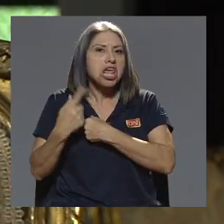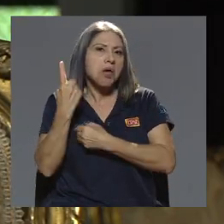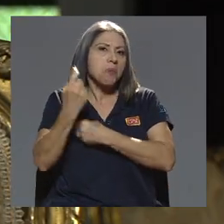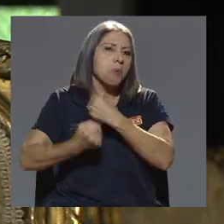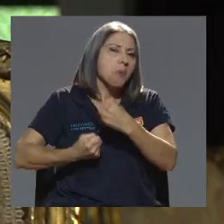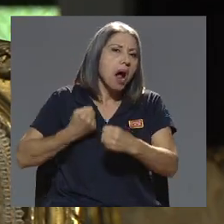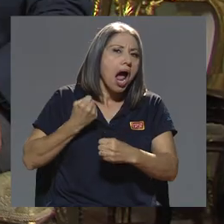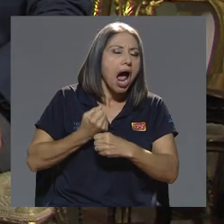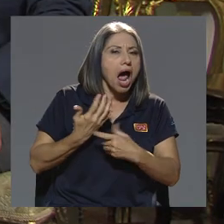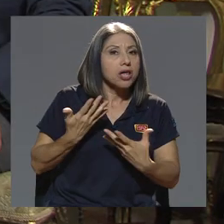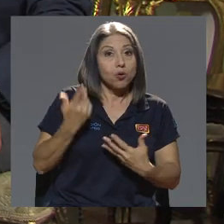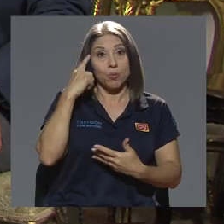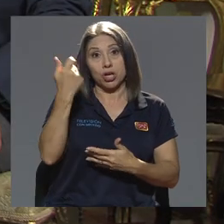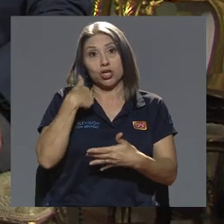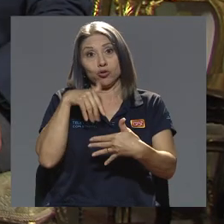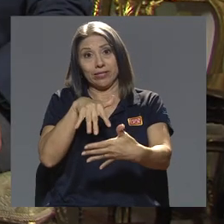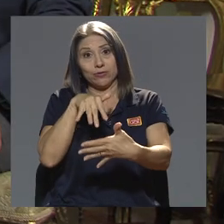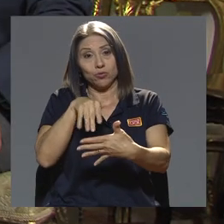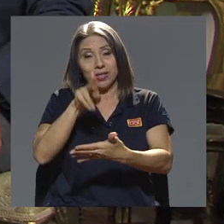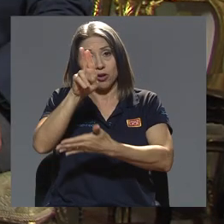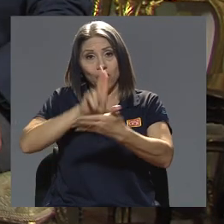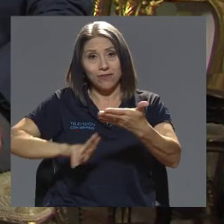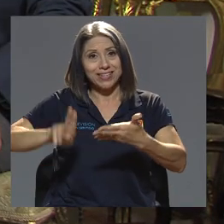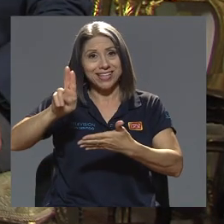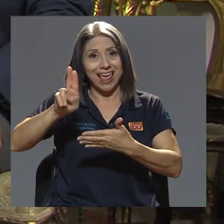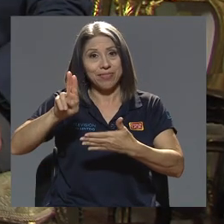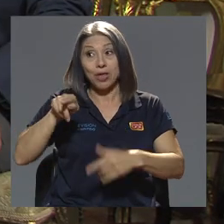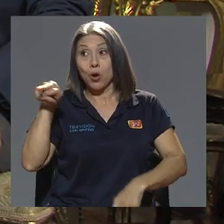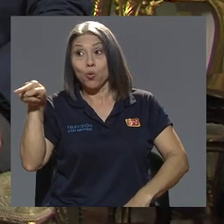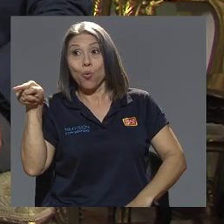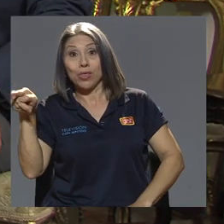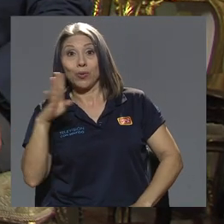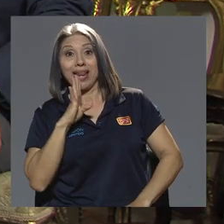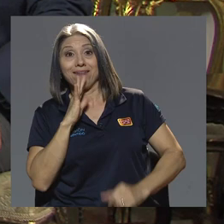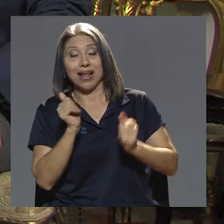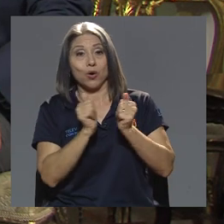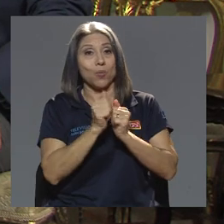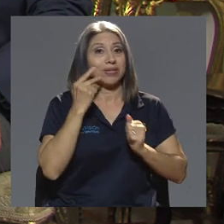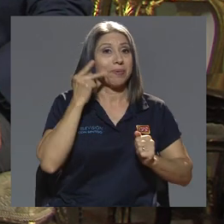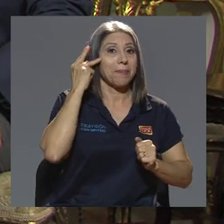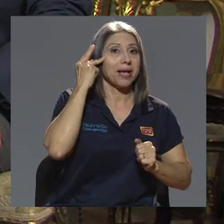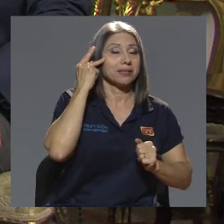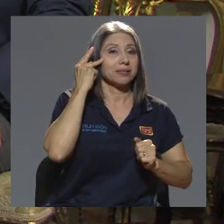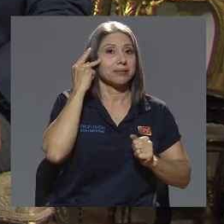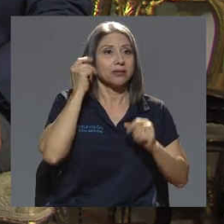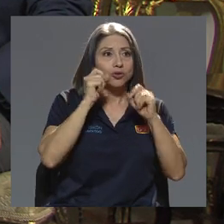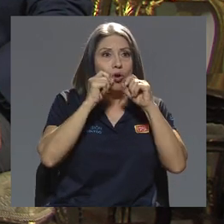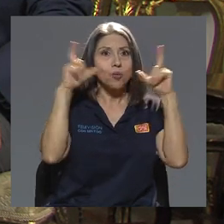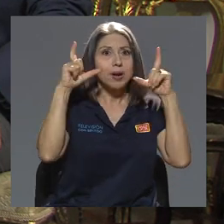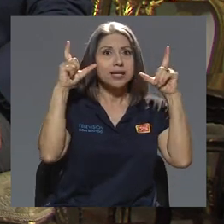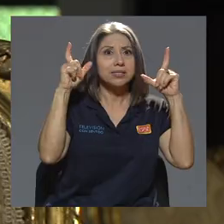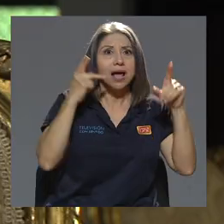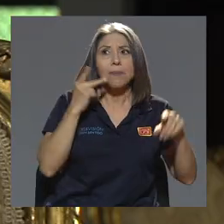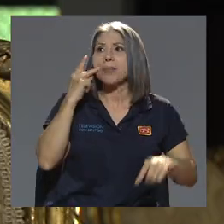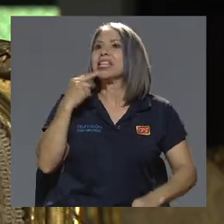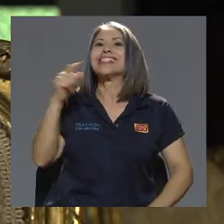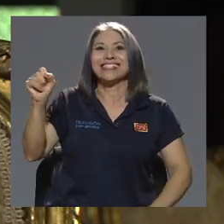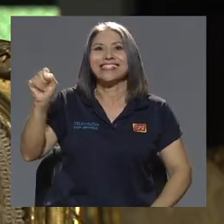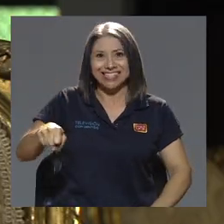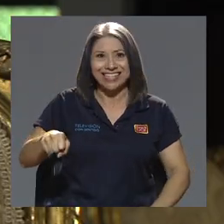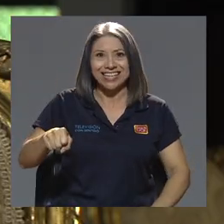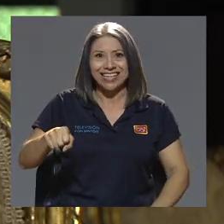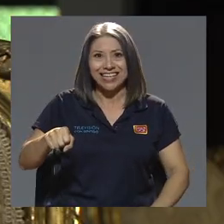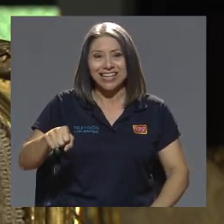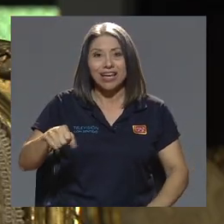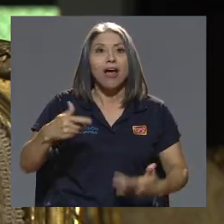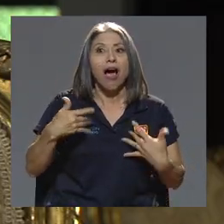la universidad. Y cuando habla con mis papás esa noche, oh sorpresa, mis papás le dicen que sí, no hay pero, y la boda es